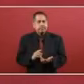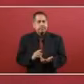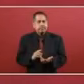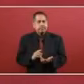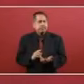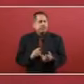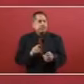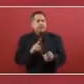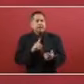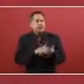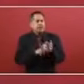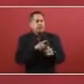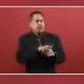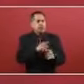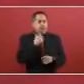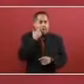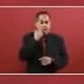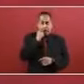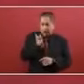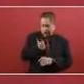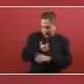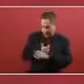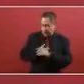quienes practican el influyentismo